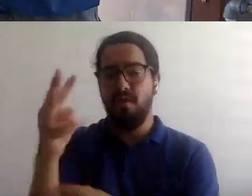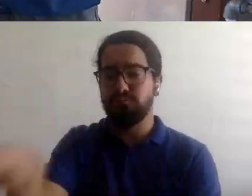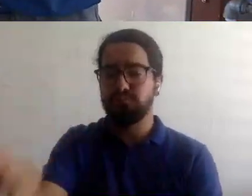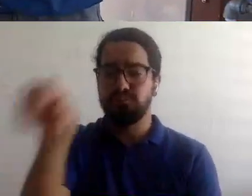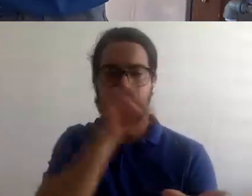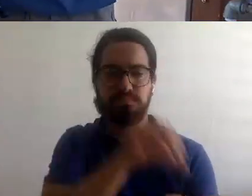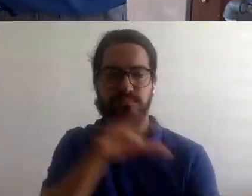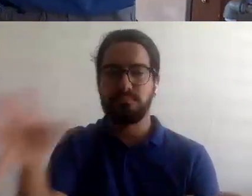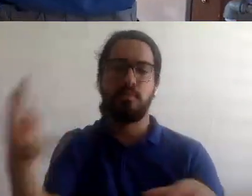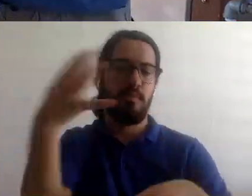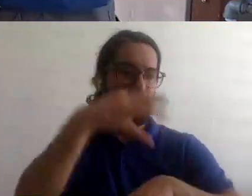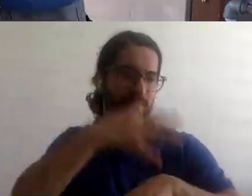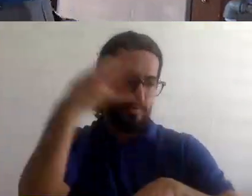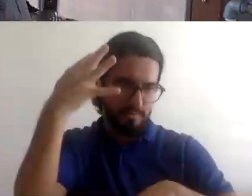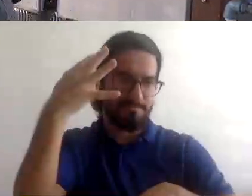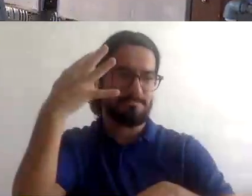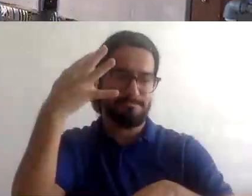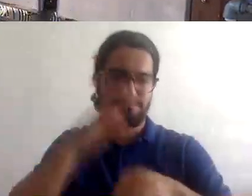Un poco más